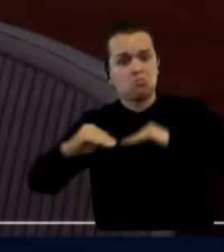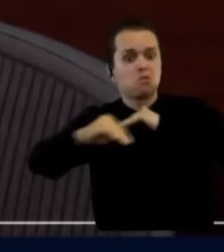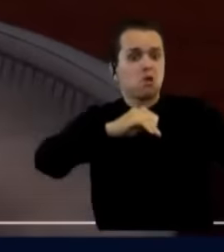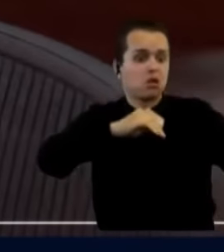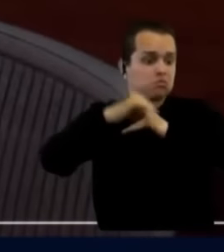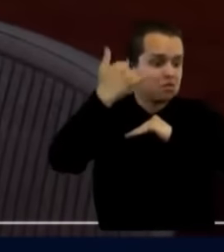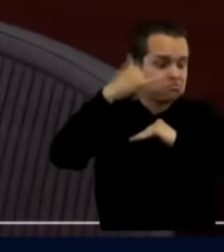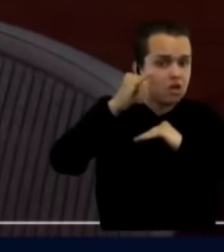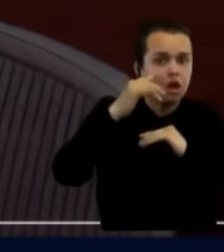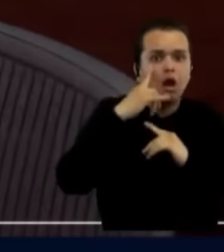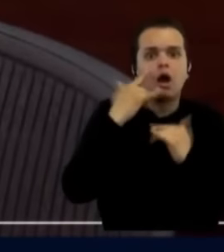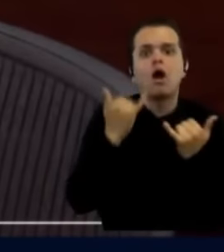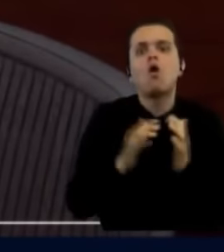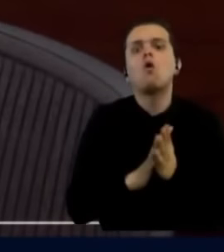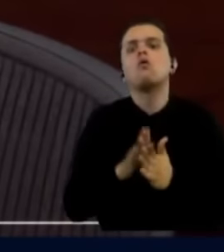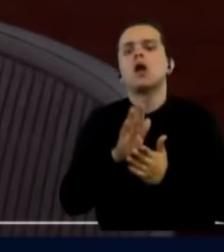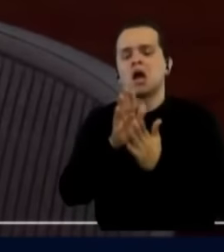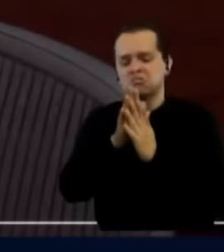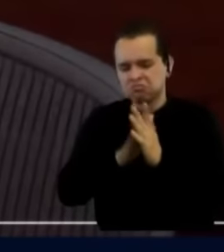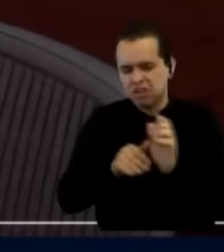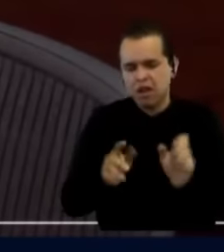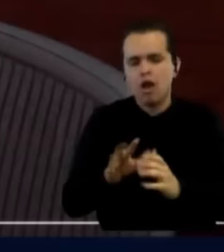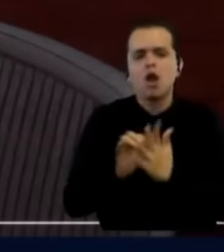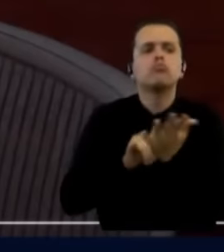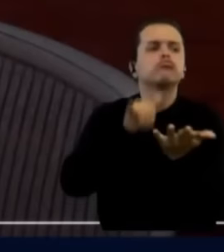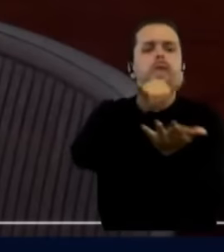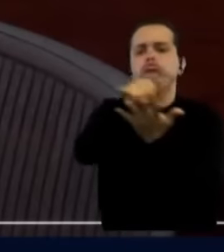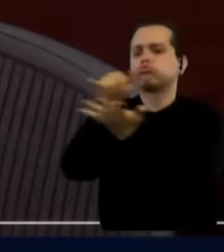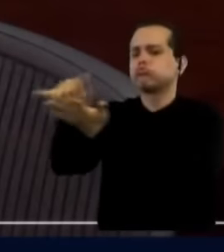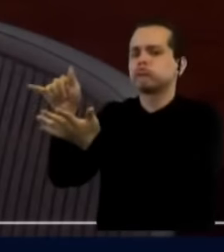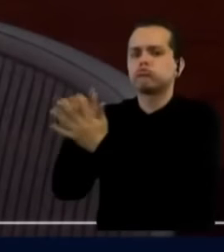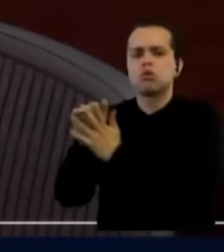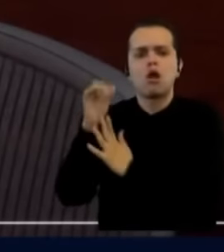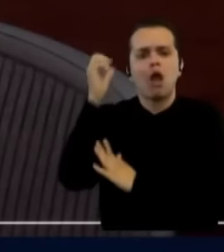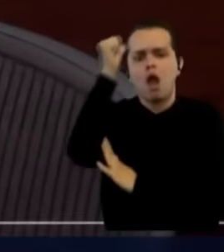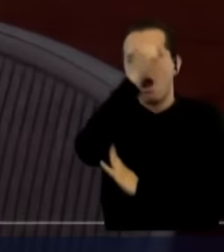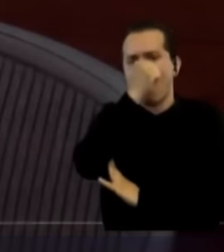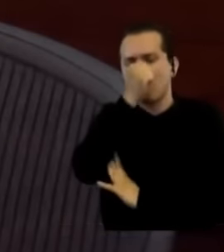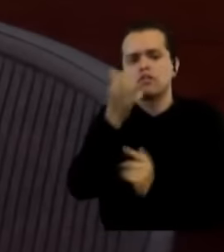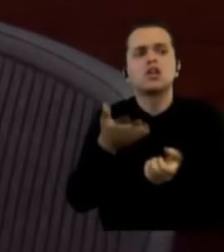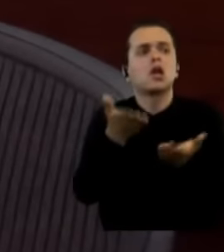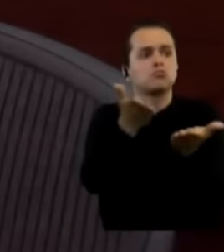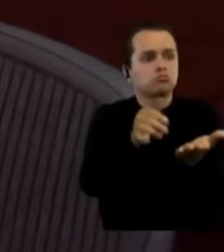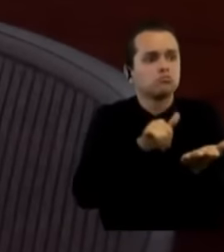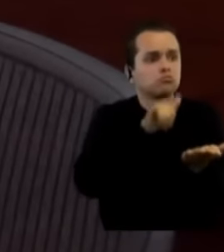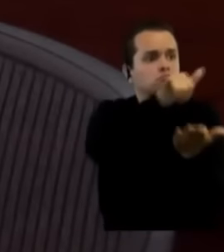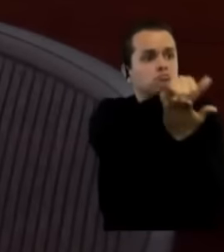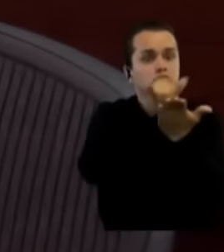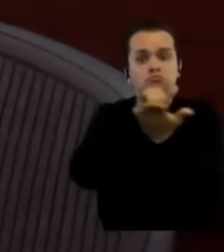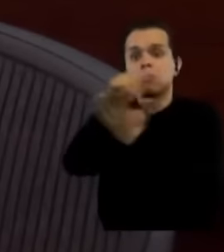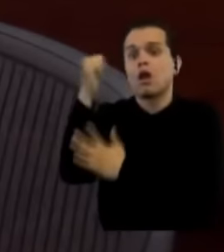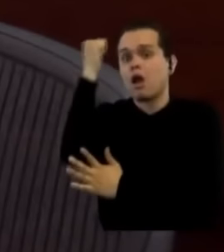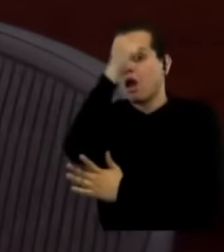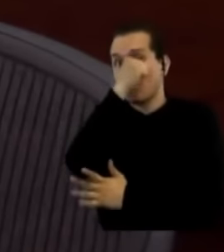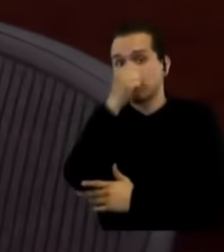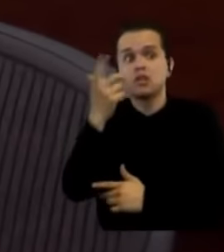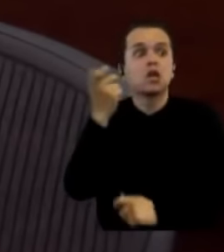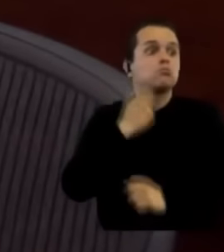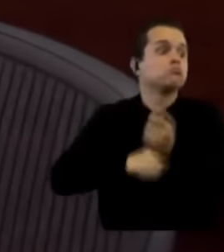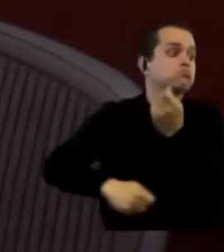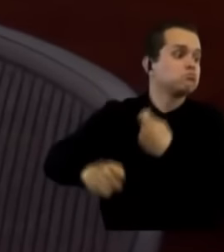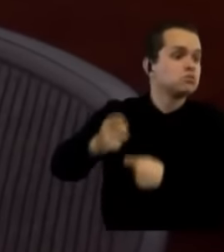Igualdad, ahora hay que darle gusto con sus viajes a África. Viajes a África,